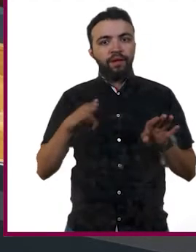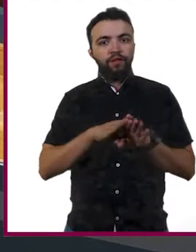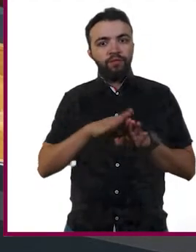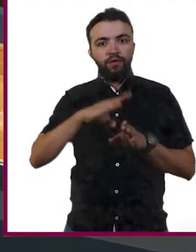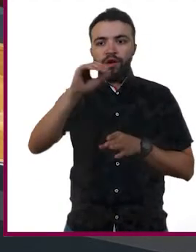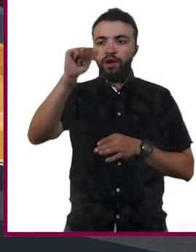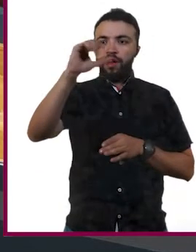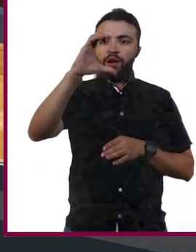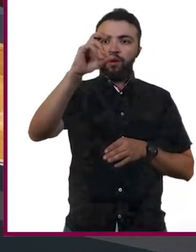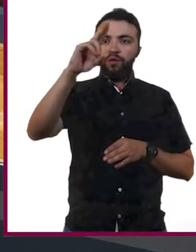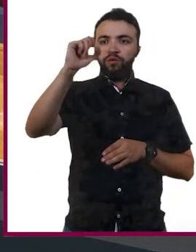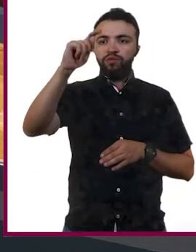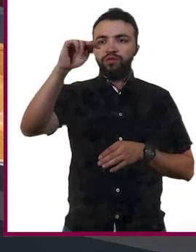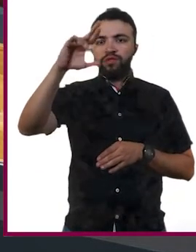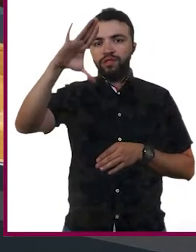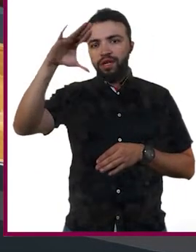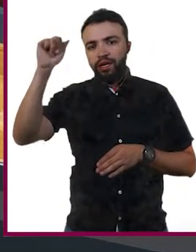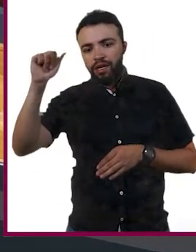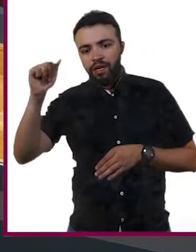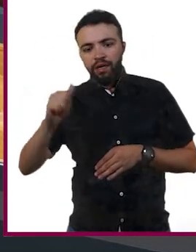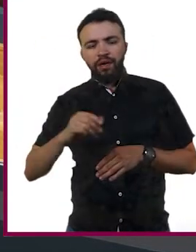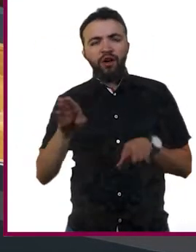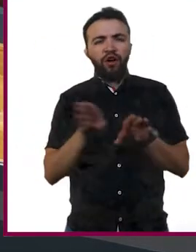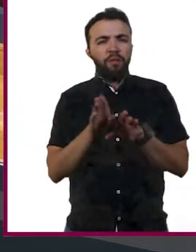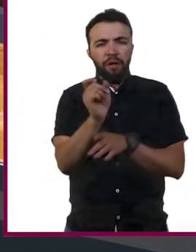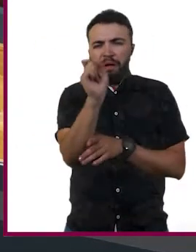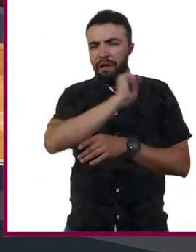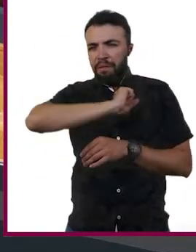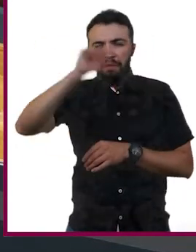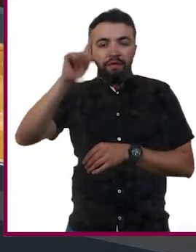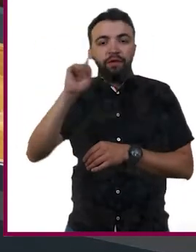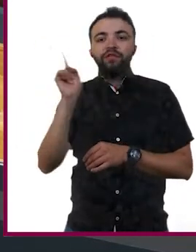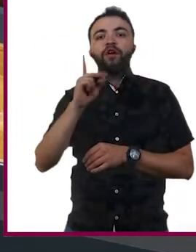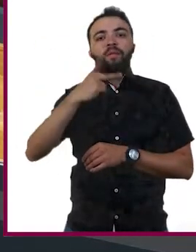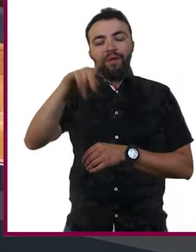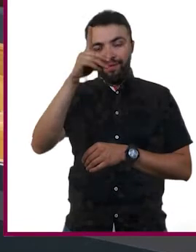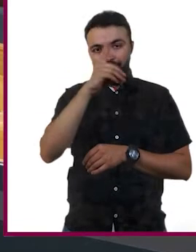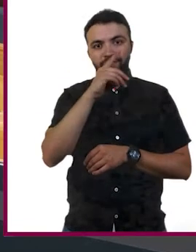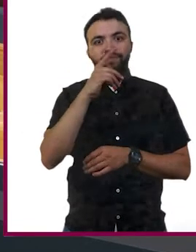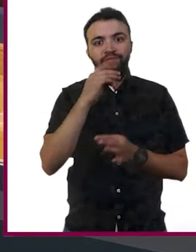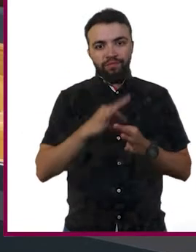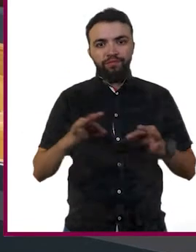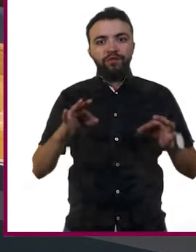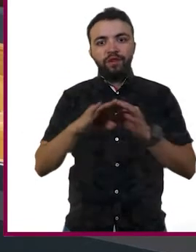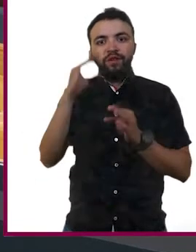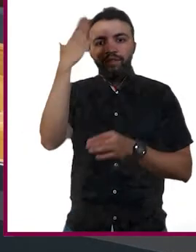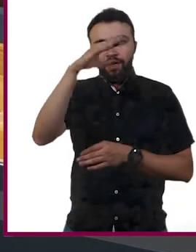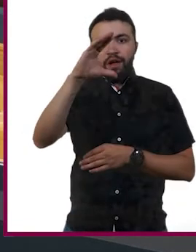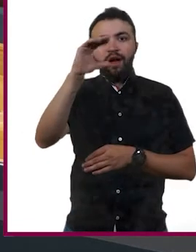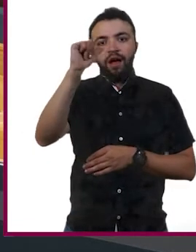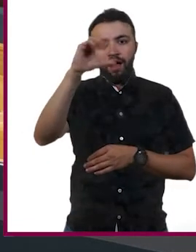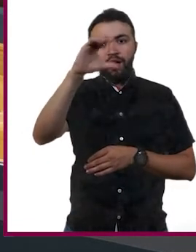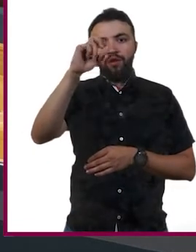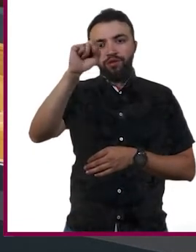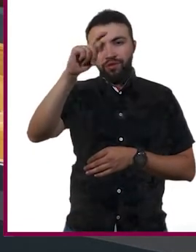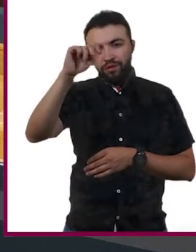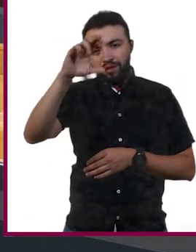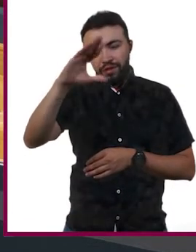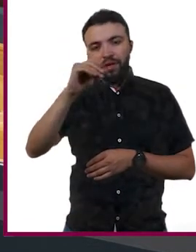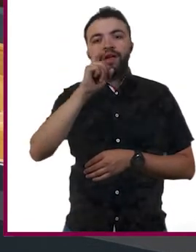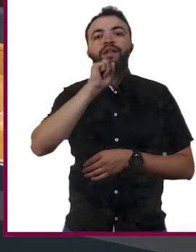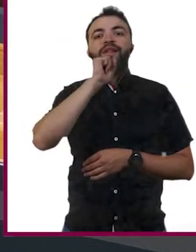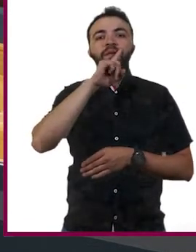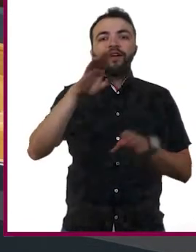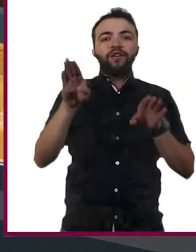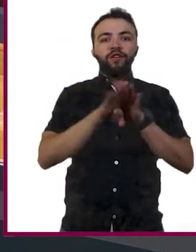acústica. No acústica muy profesional, pero sí es importante que sepa de acústica. Es importante que sepa de biología de